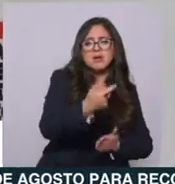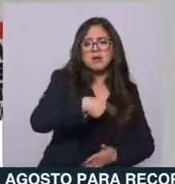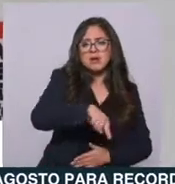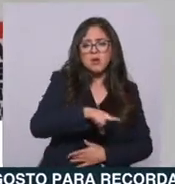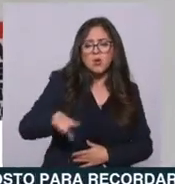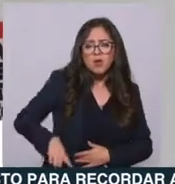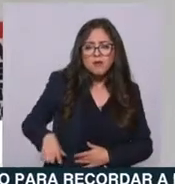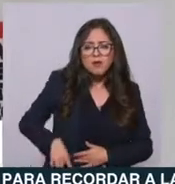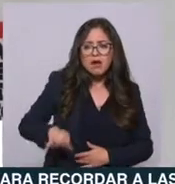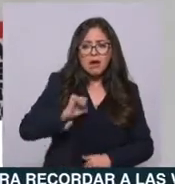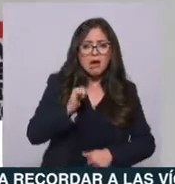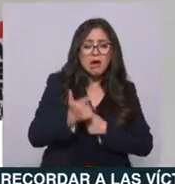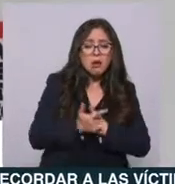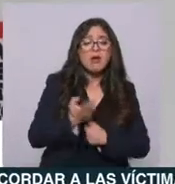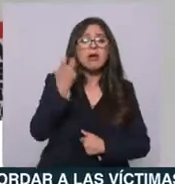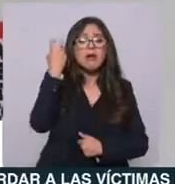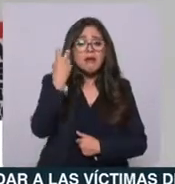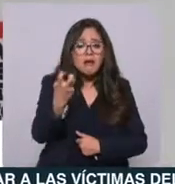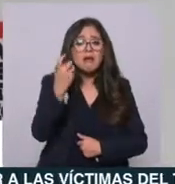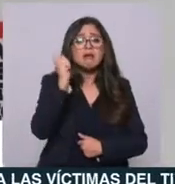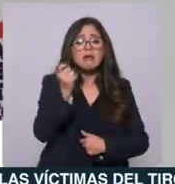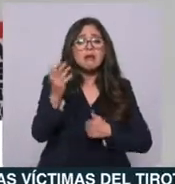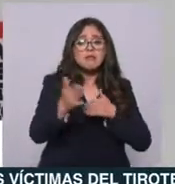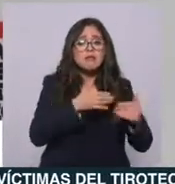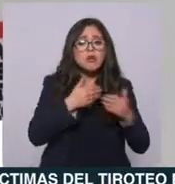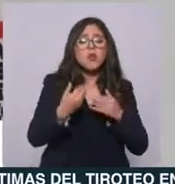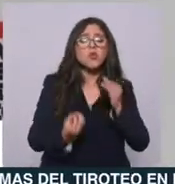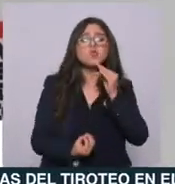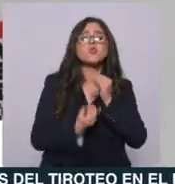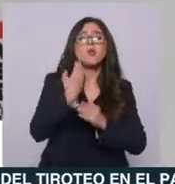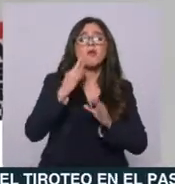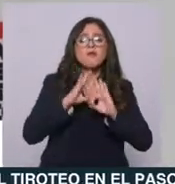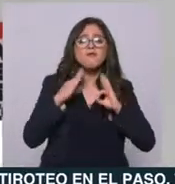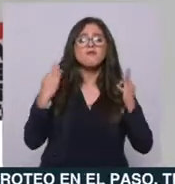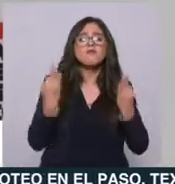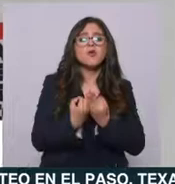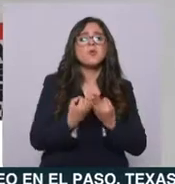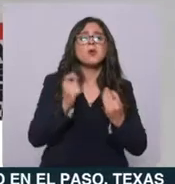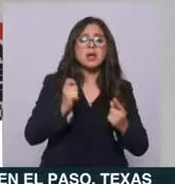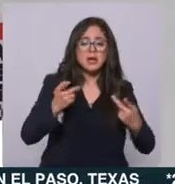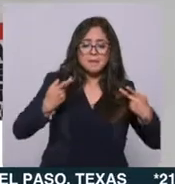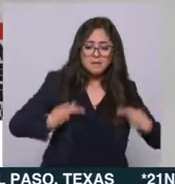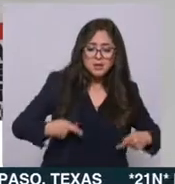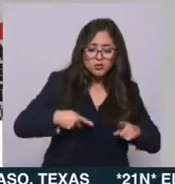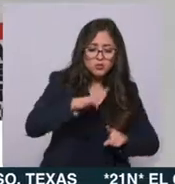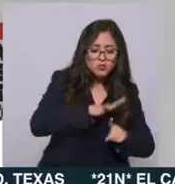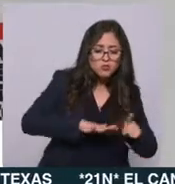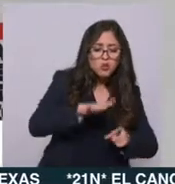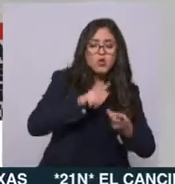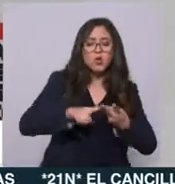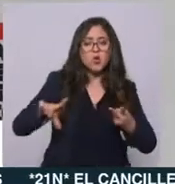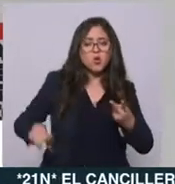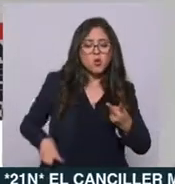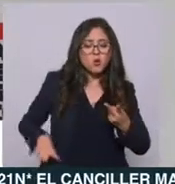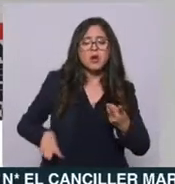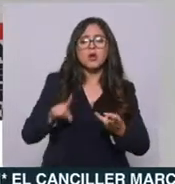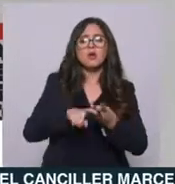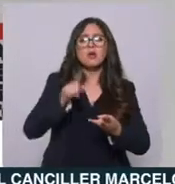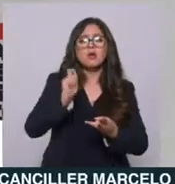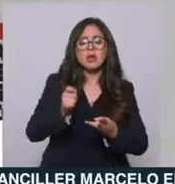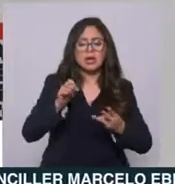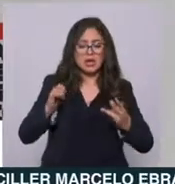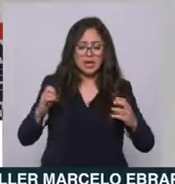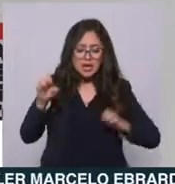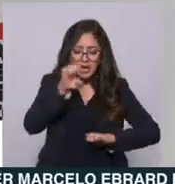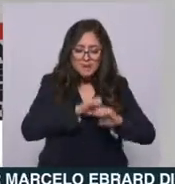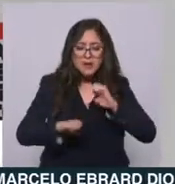público. Eso es innovación. Una nueva relación ciudadanía, gobierno, iniciativa privada, con el